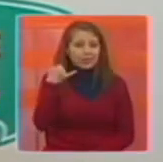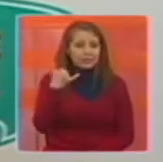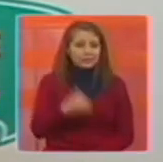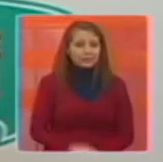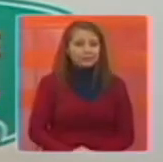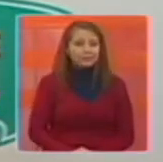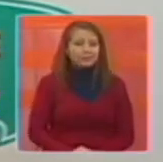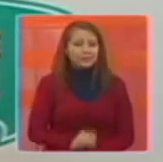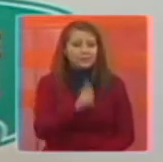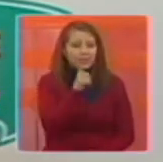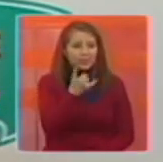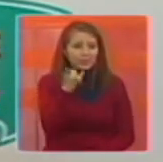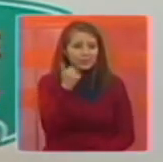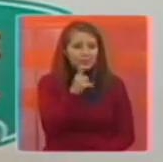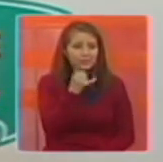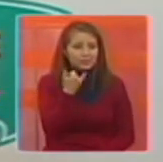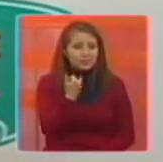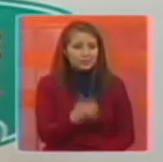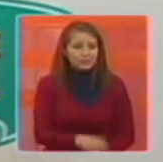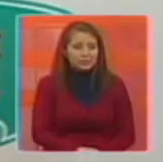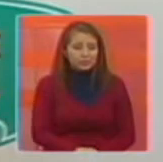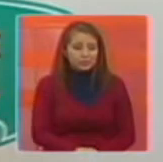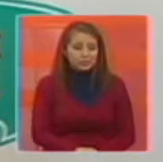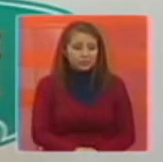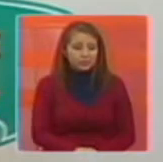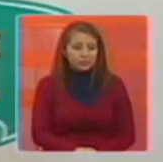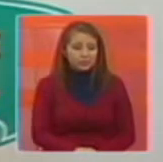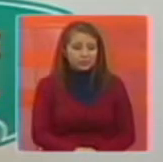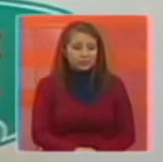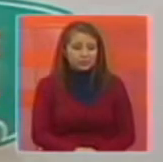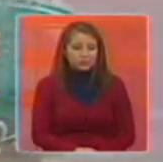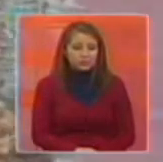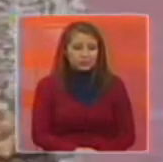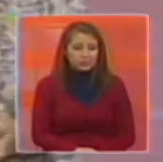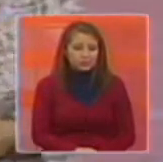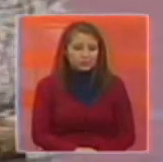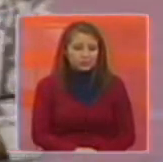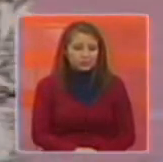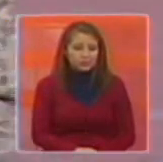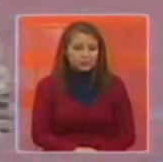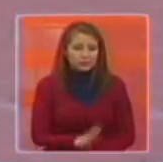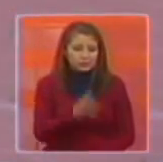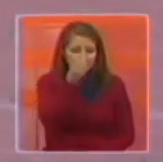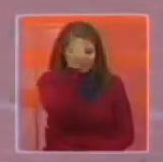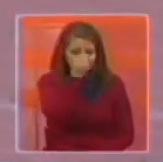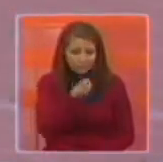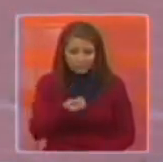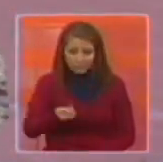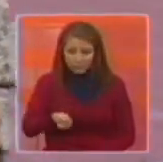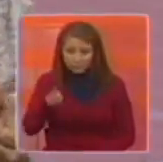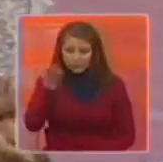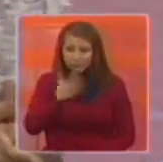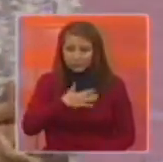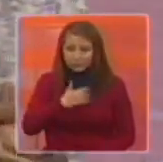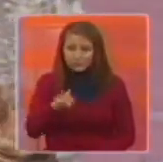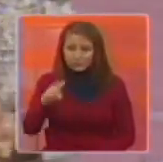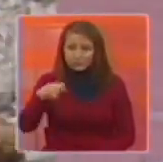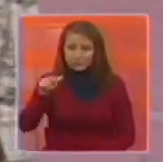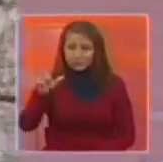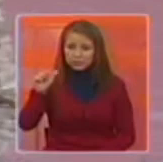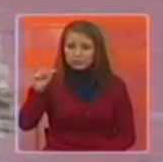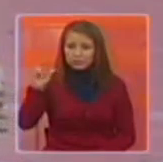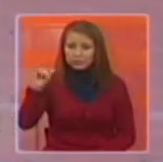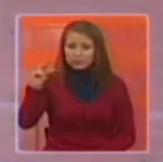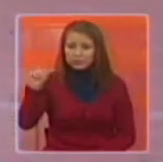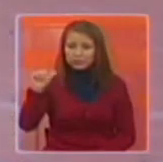Vamos a recibir quién está en la línea. Hola. Aló. Hola, ¿cómo está? Hola, buenos días, Yaki. Bueno. Hablando Gloria Marín de